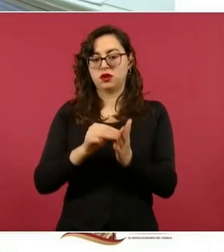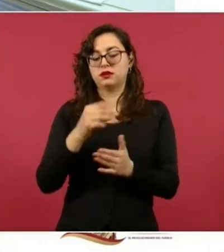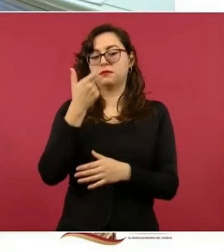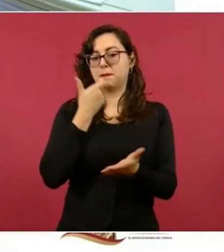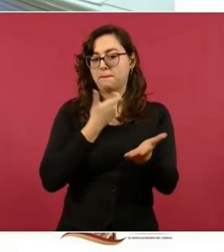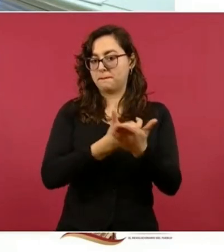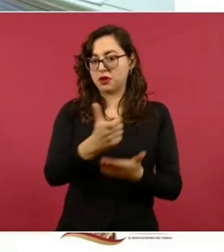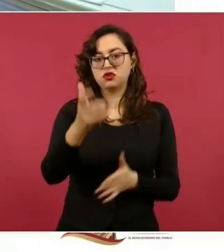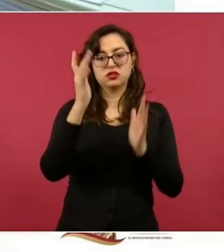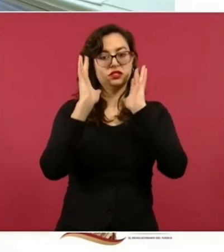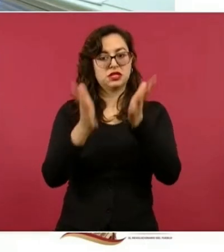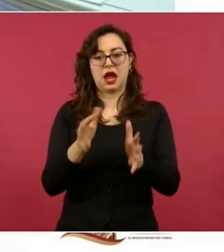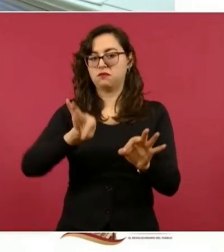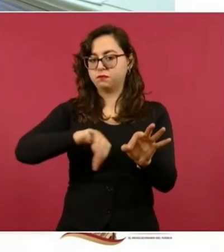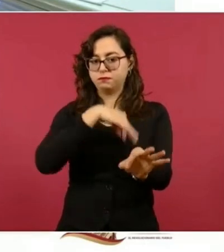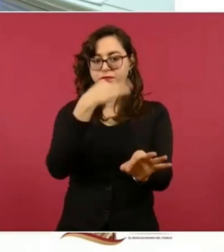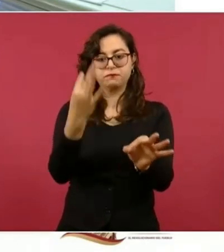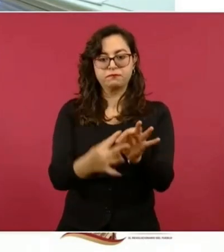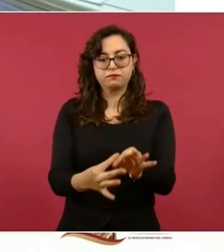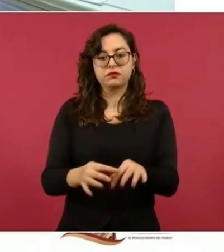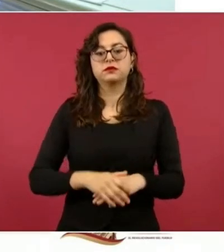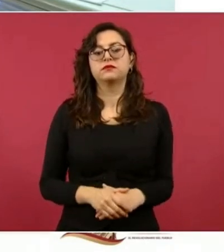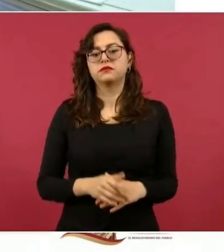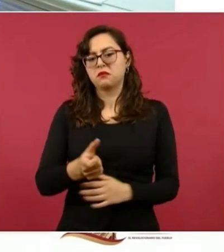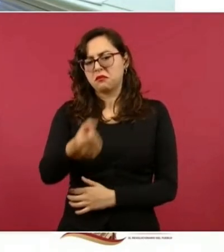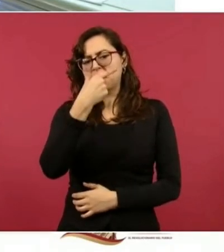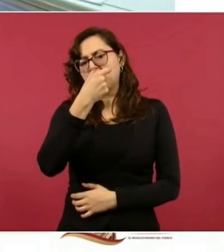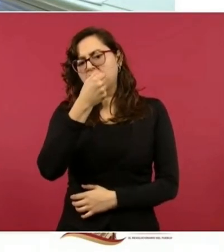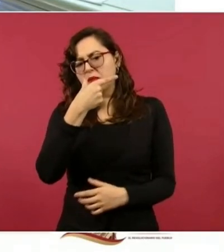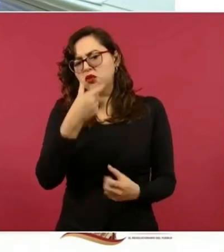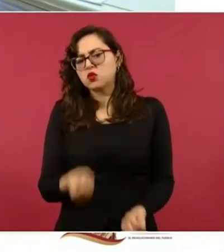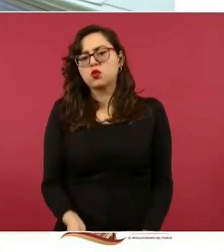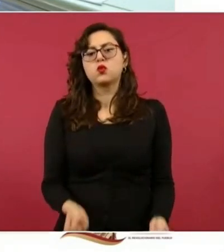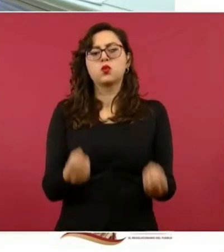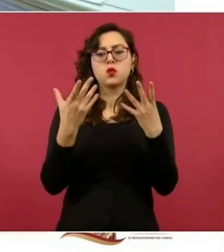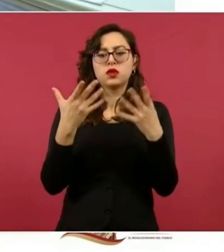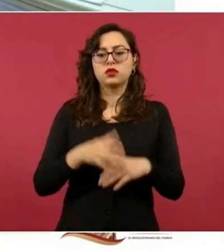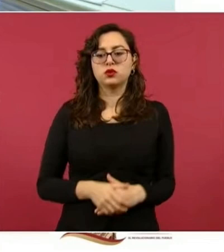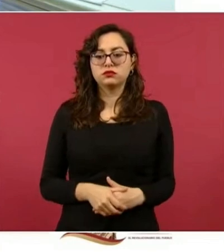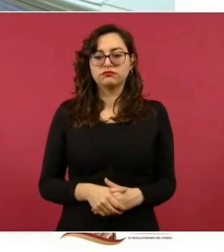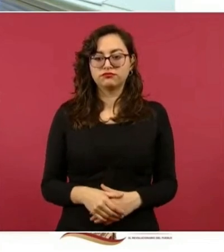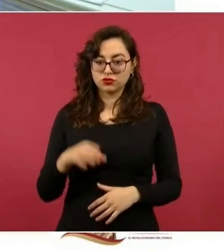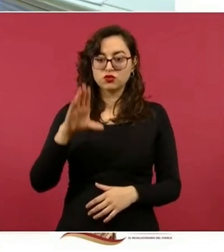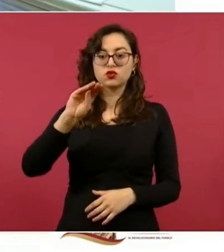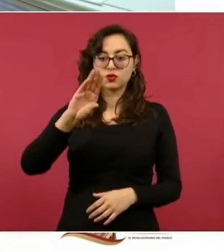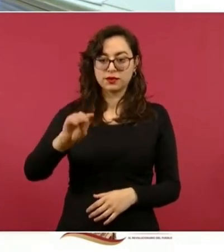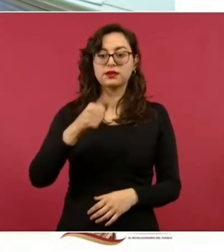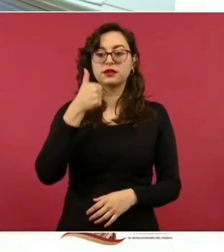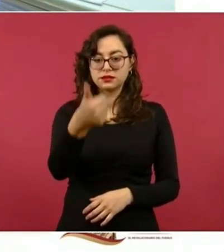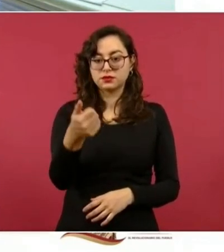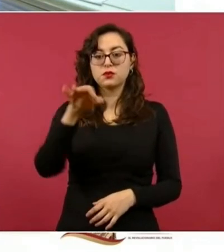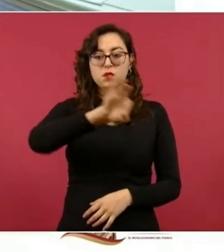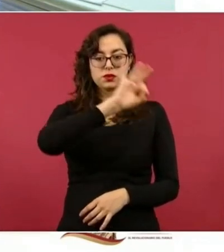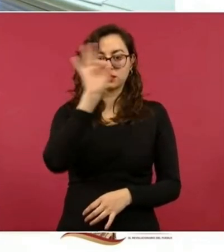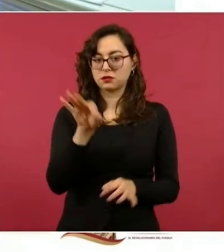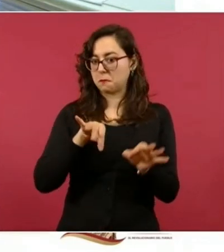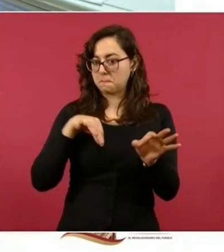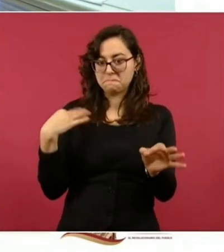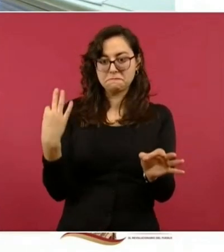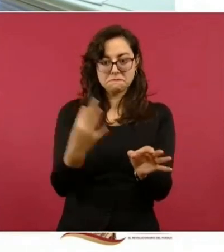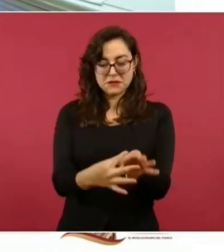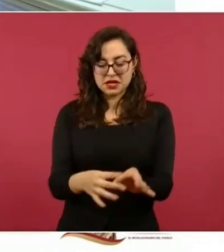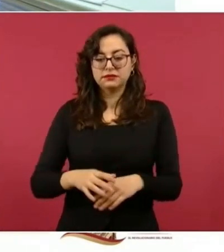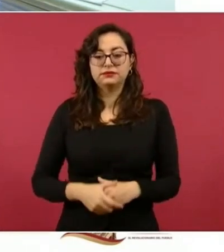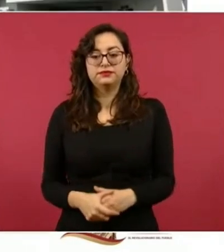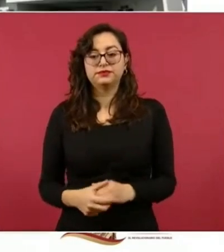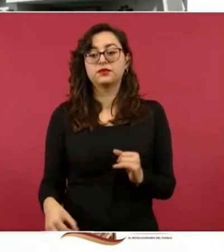Michoacán está el abasto de medicamentos al 96%, es lo que nos reportan a este momento. Finalmente, el estado